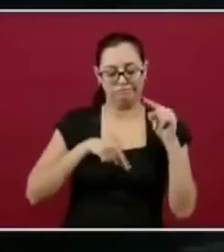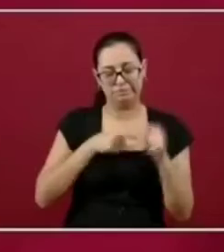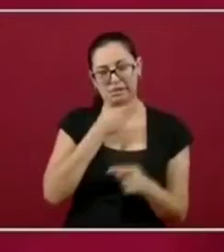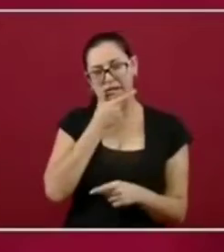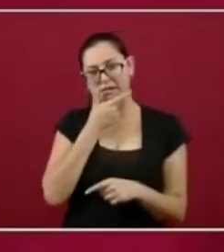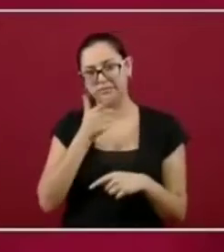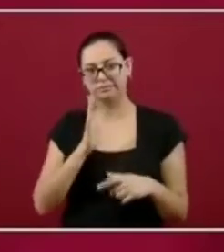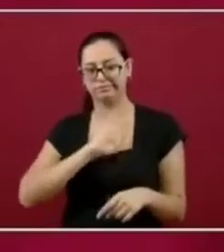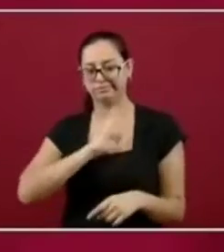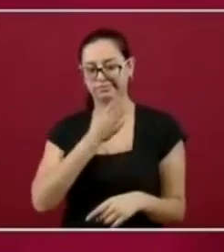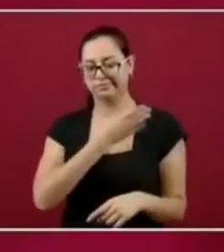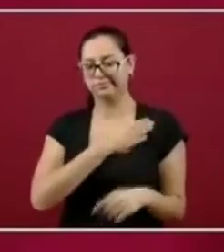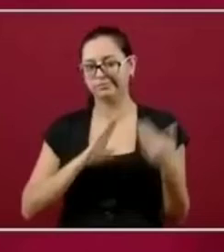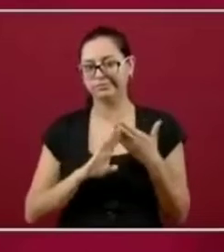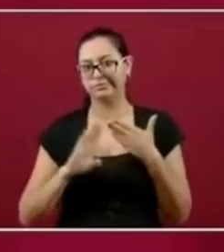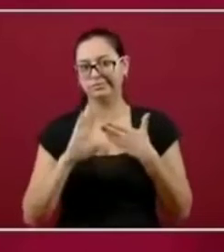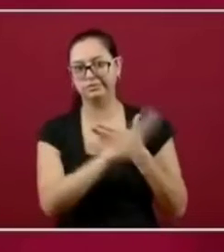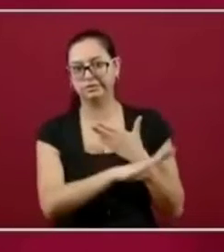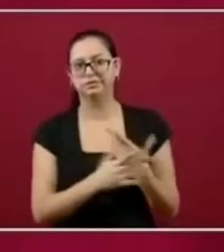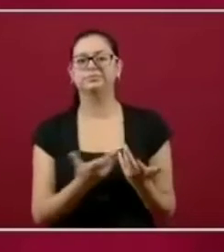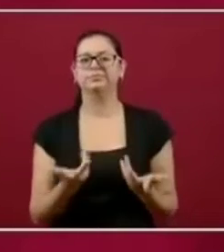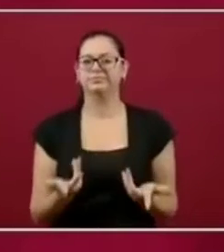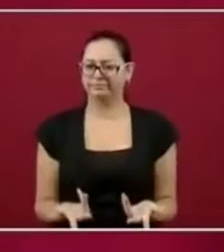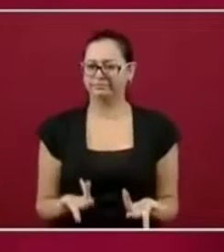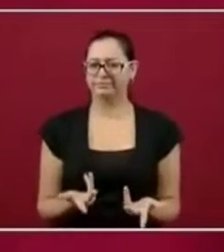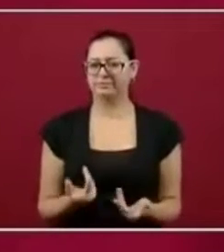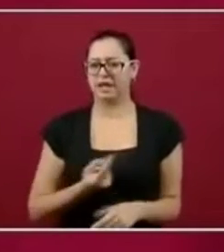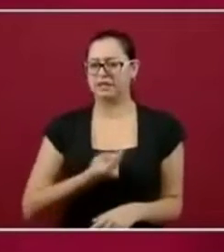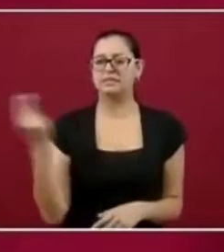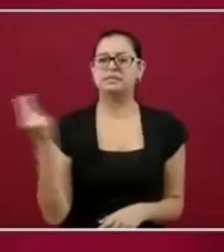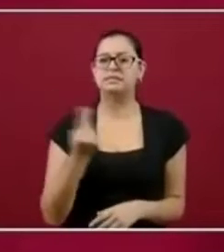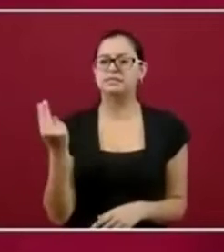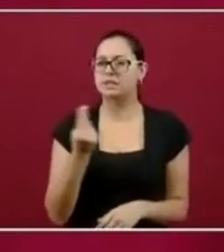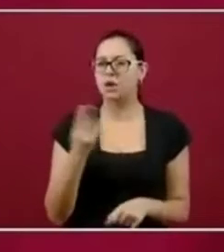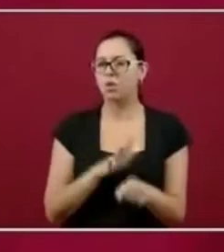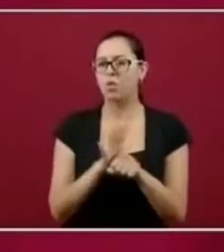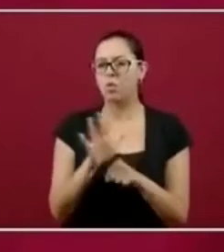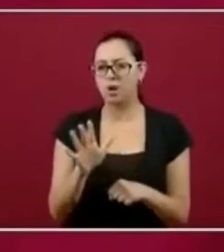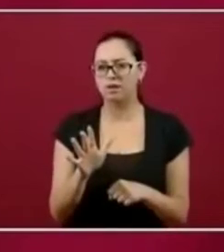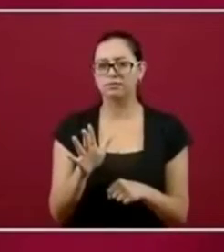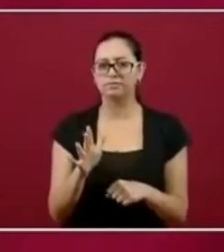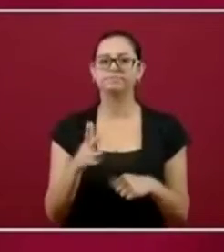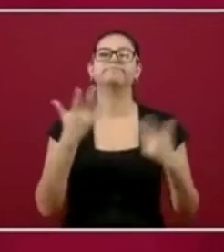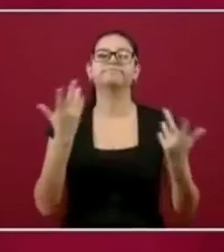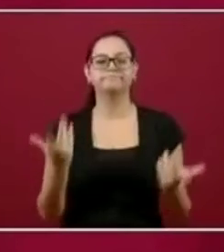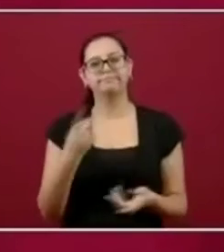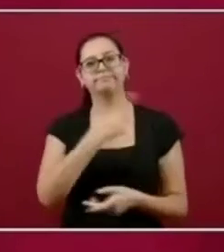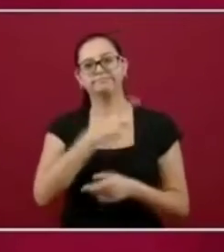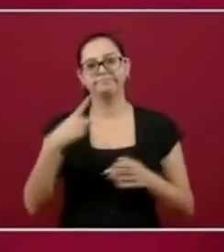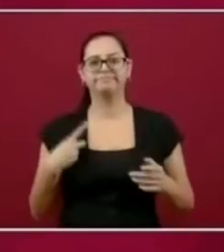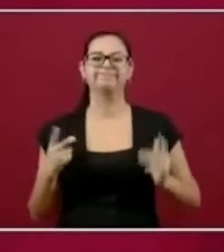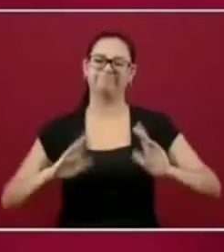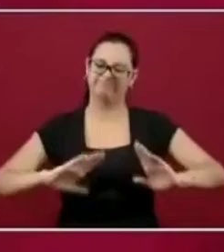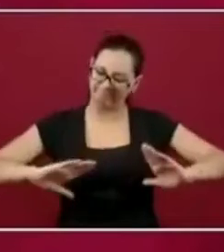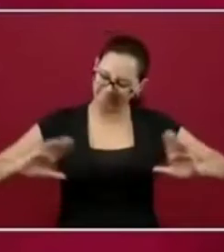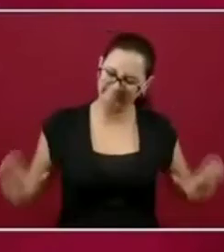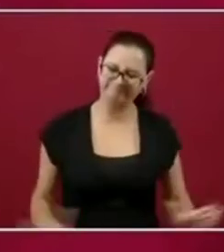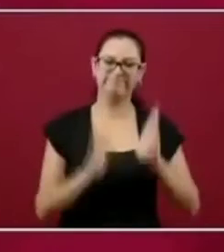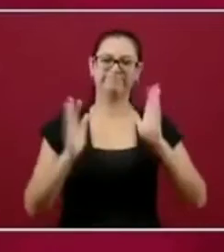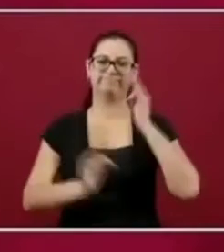Y entonces, ¿qué necesitamos? Bueno, pues necesitamos tener un impulso y una narrativa